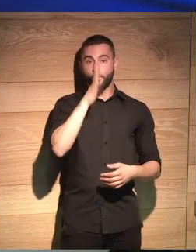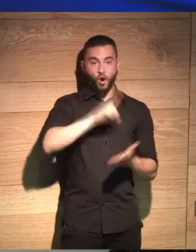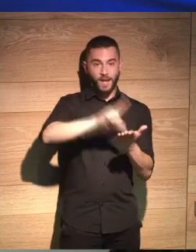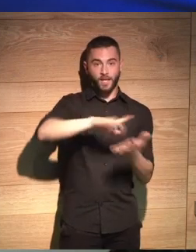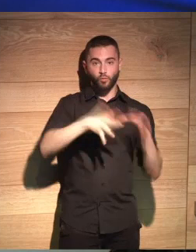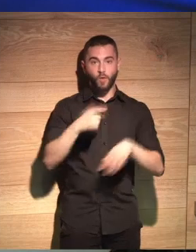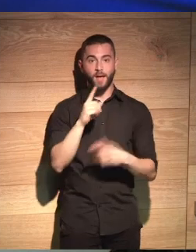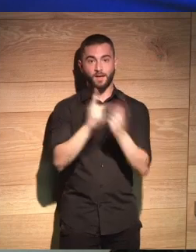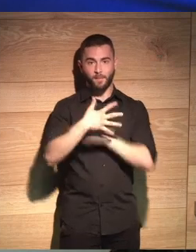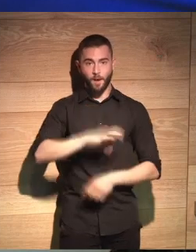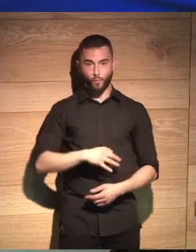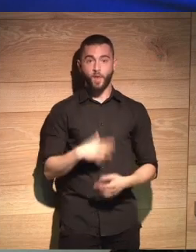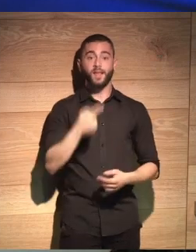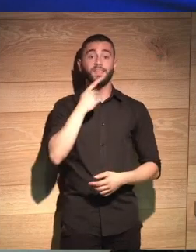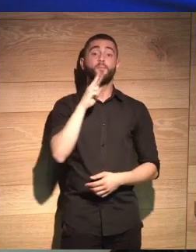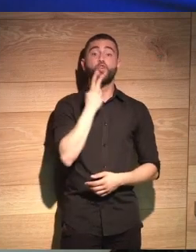dice que los pronombres son